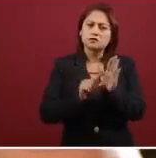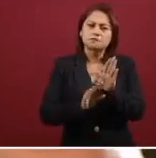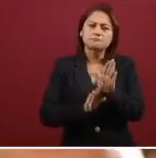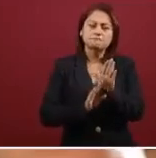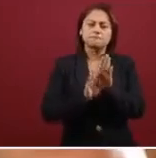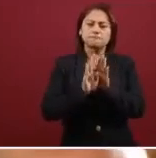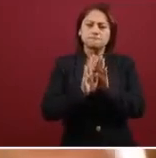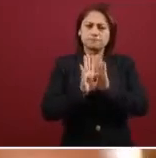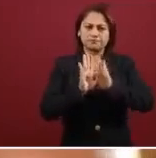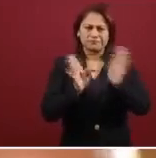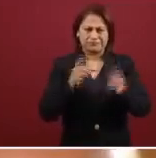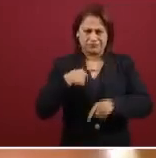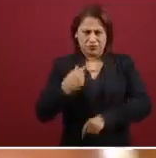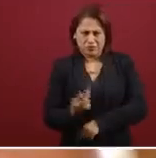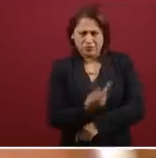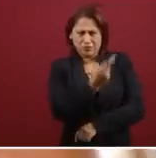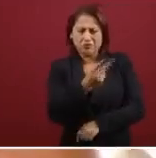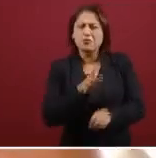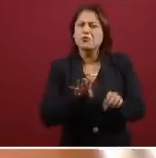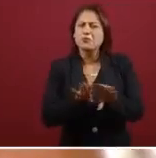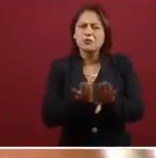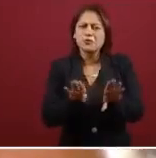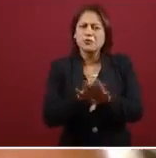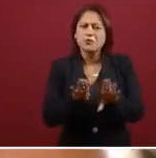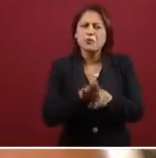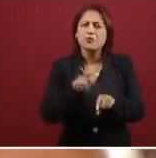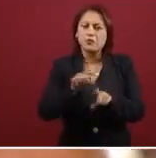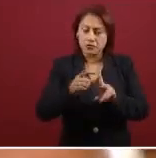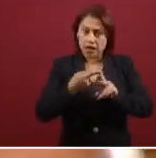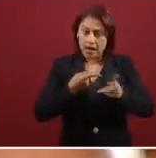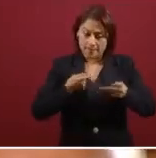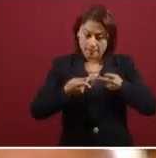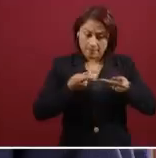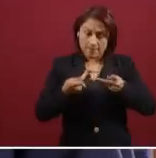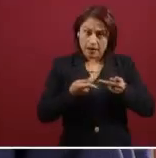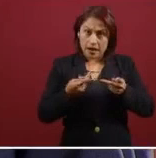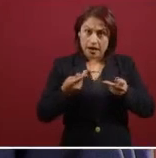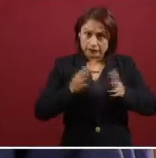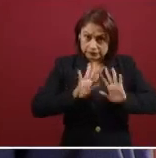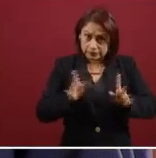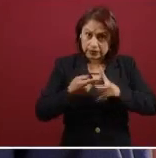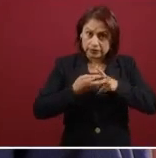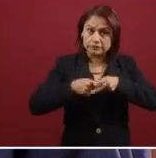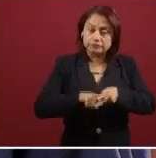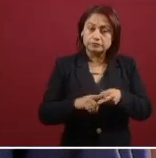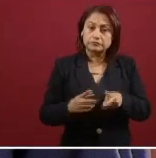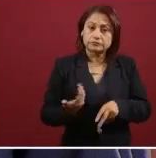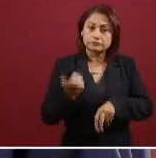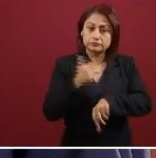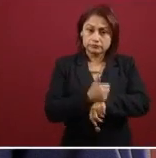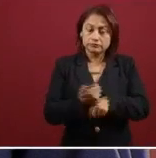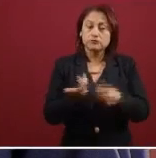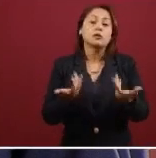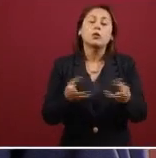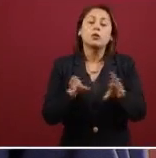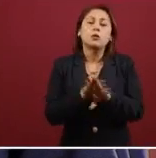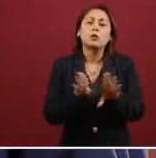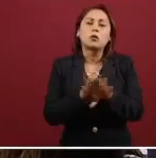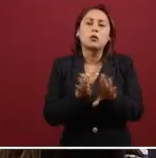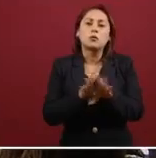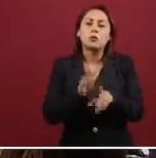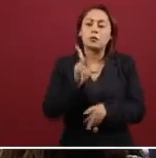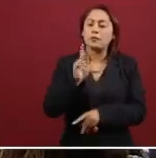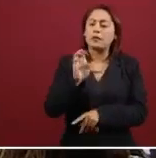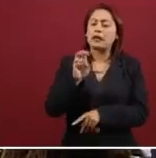¿Que ya empezaron a aplicar parte de este plan? ¿O cómo se dio ese repunte en la producción de Pemex? Tengo